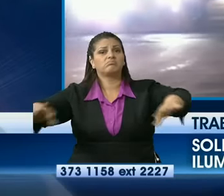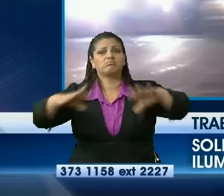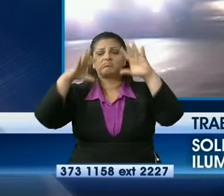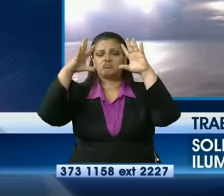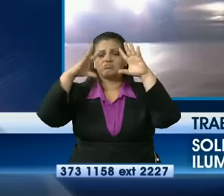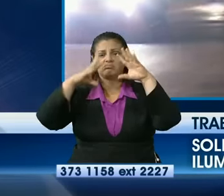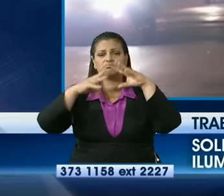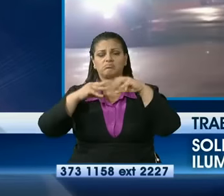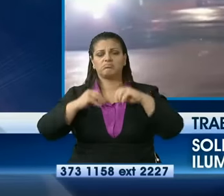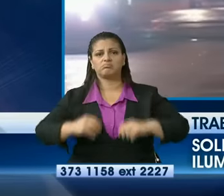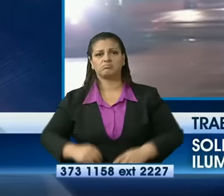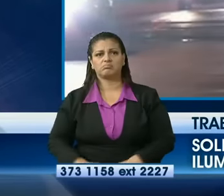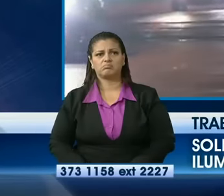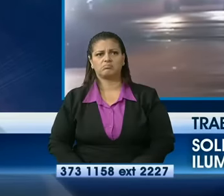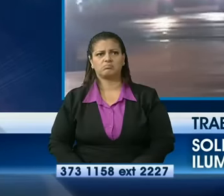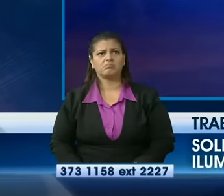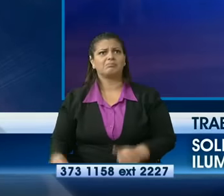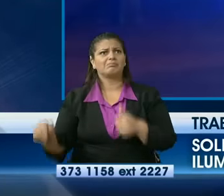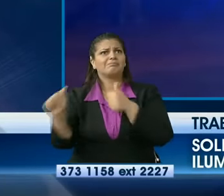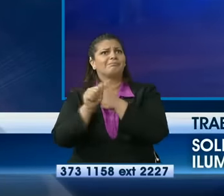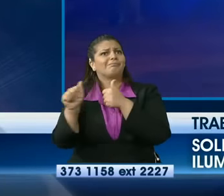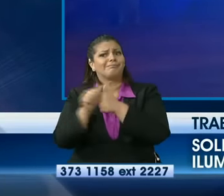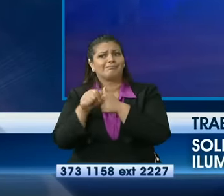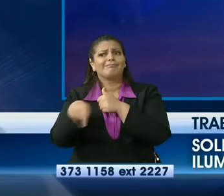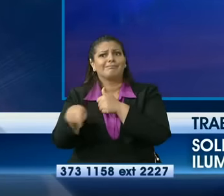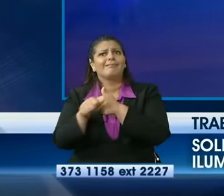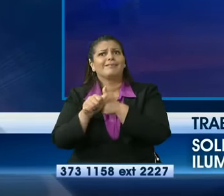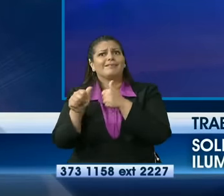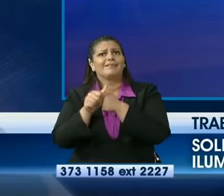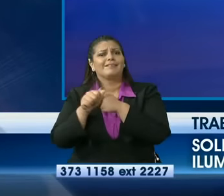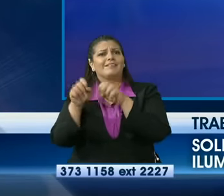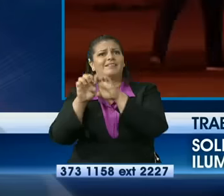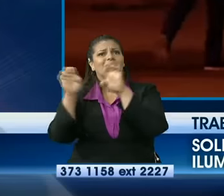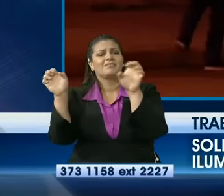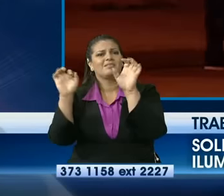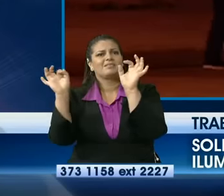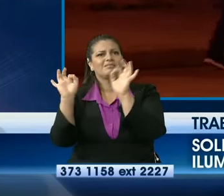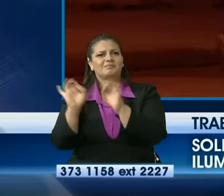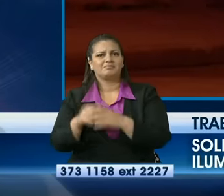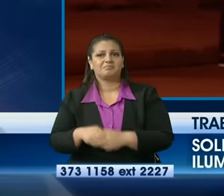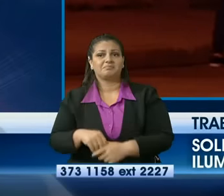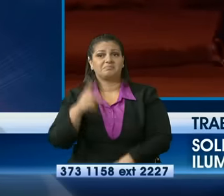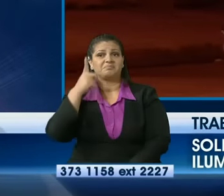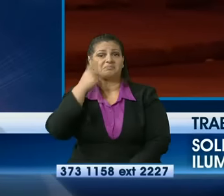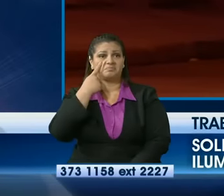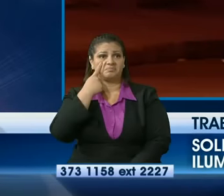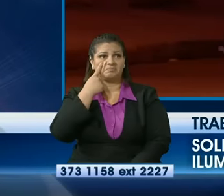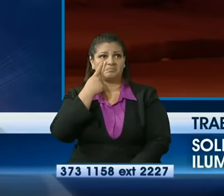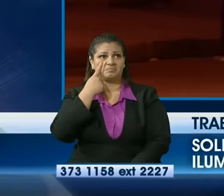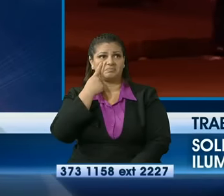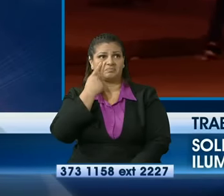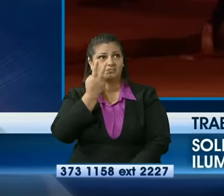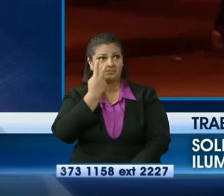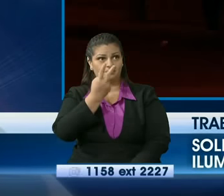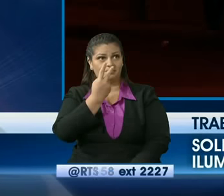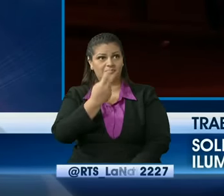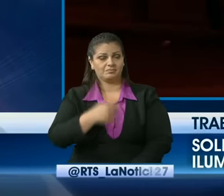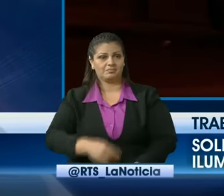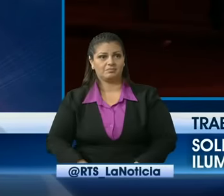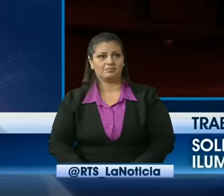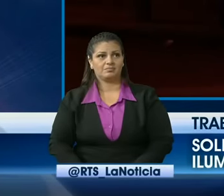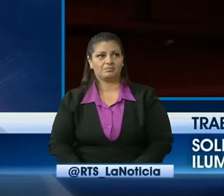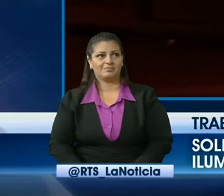iluminación. Pero están aquí a 100 metros. Vamos a ver si... Ahí está la Rosa Campuzano. Eso es viniendo